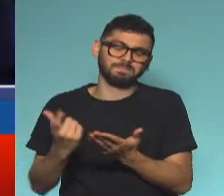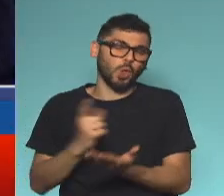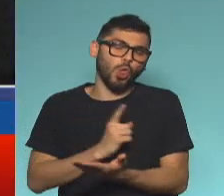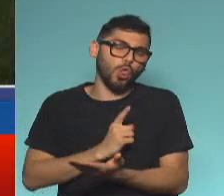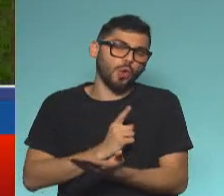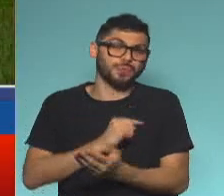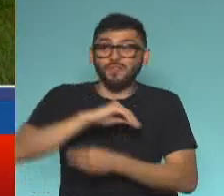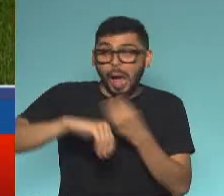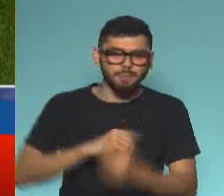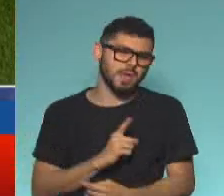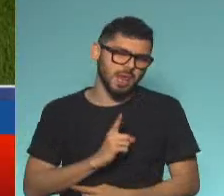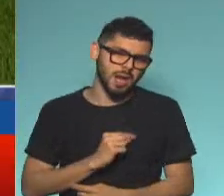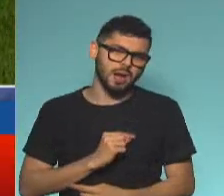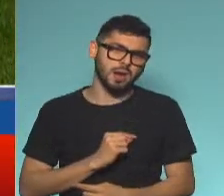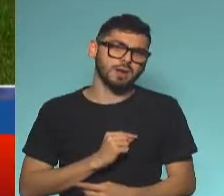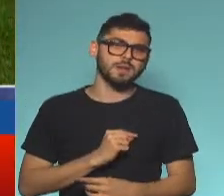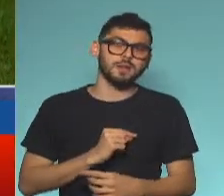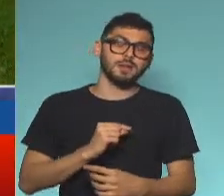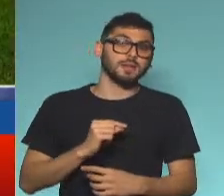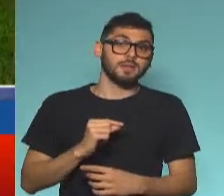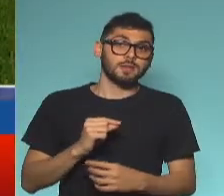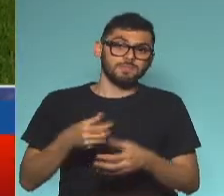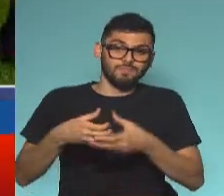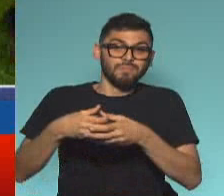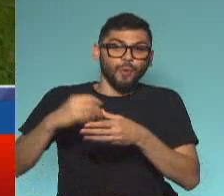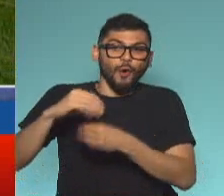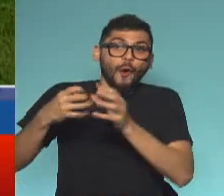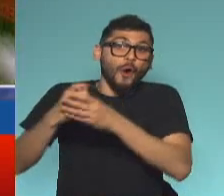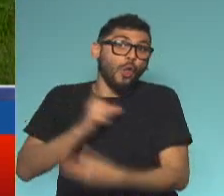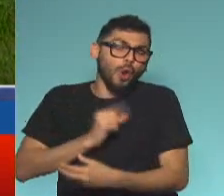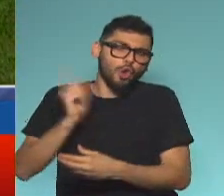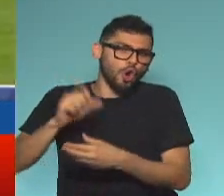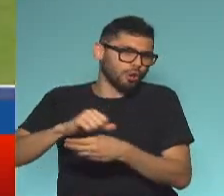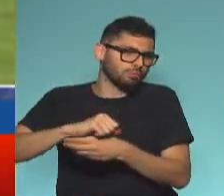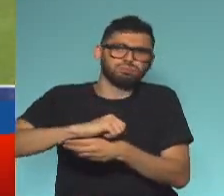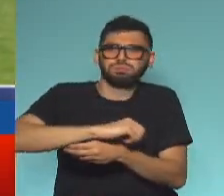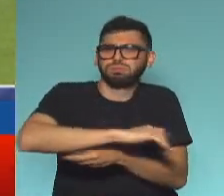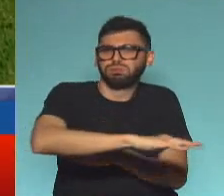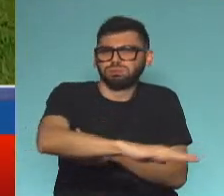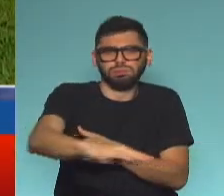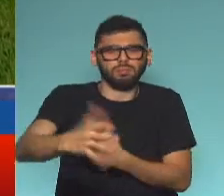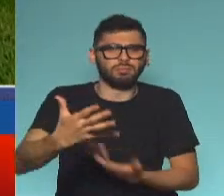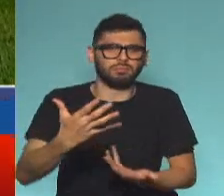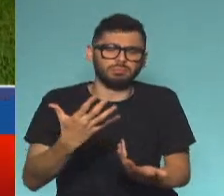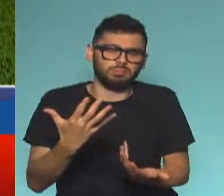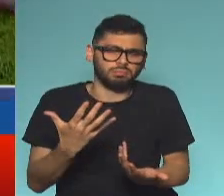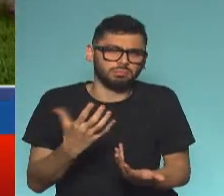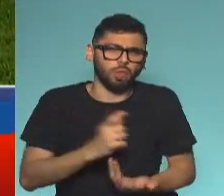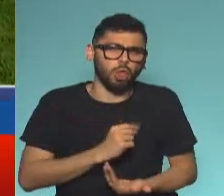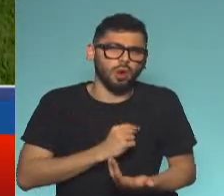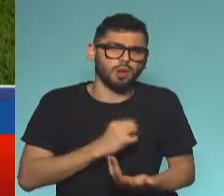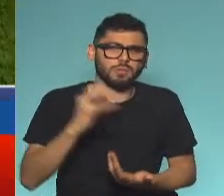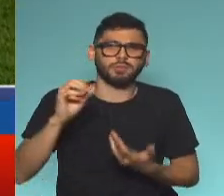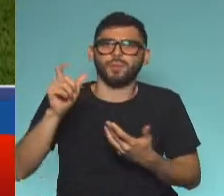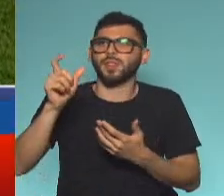no es solo familiar. Maradona trascendió todo tipo de vínculos. Ni siquiera es hombre